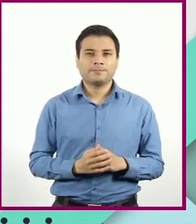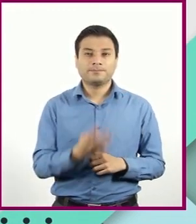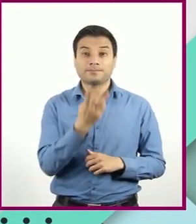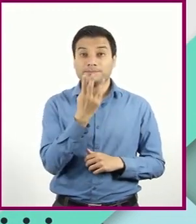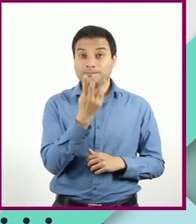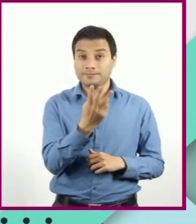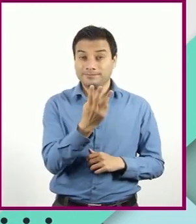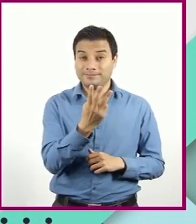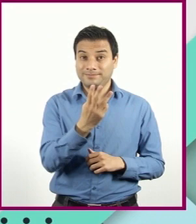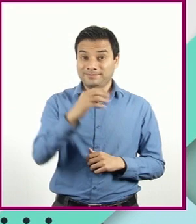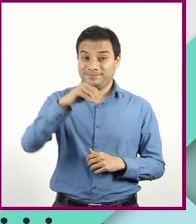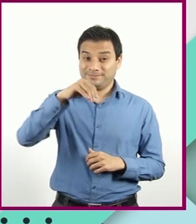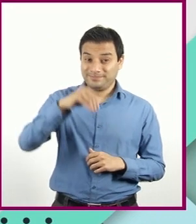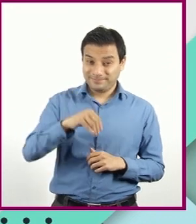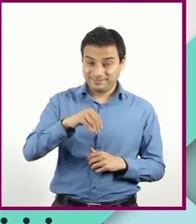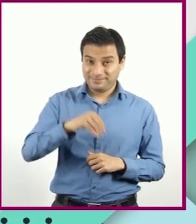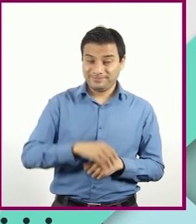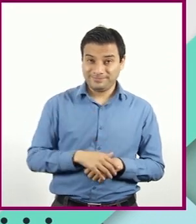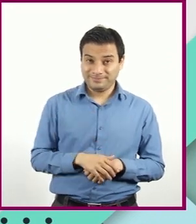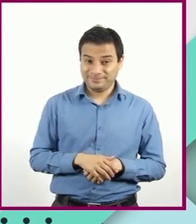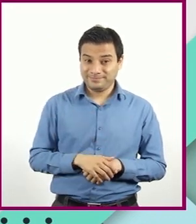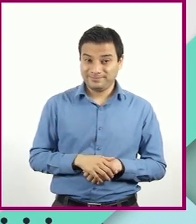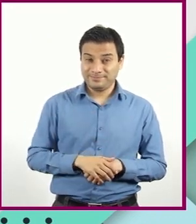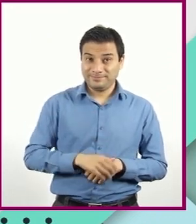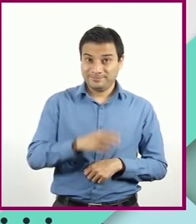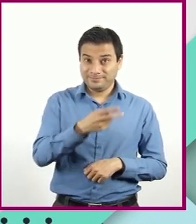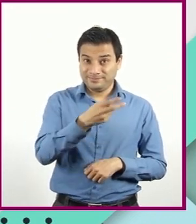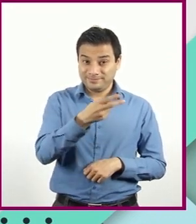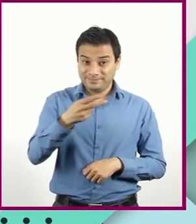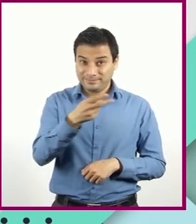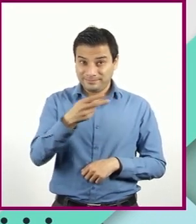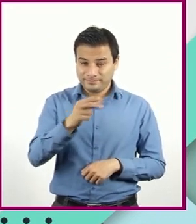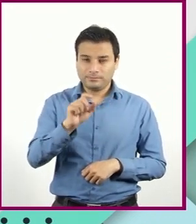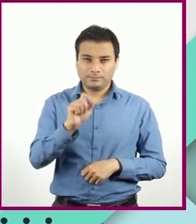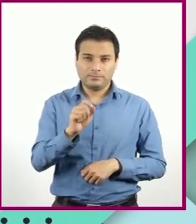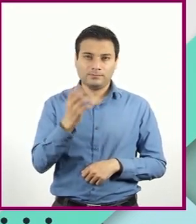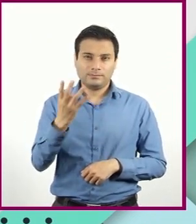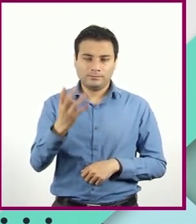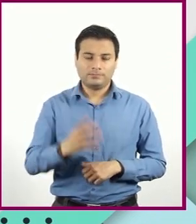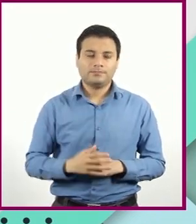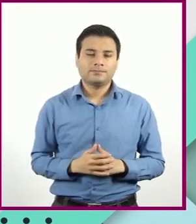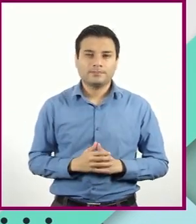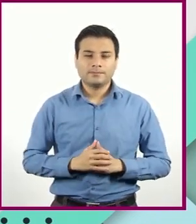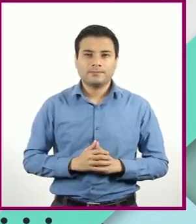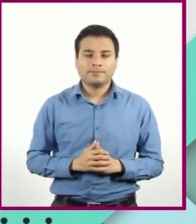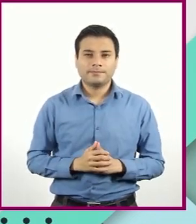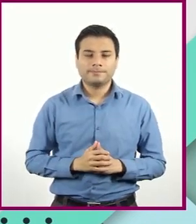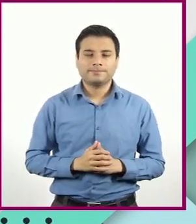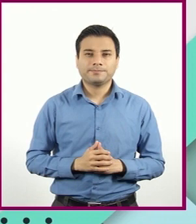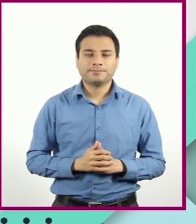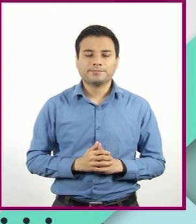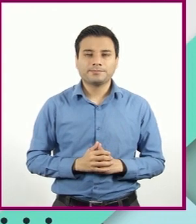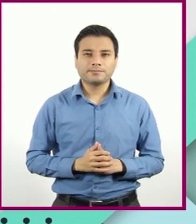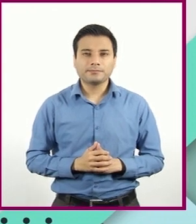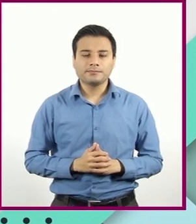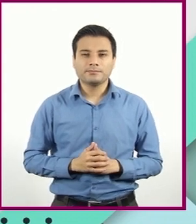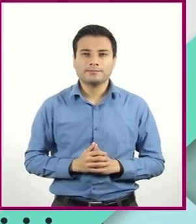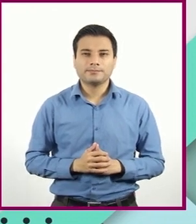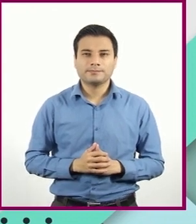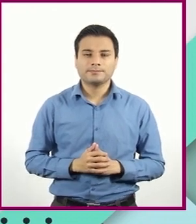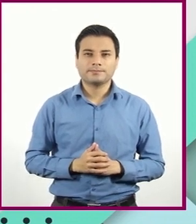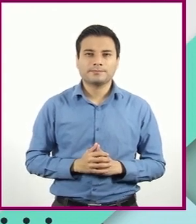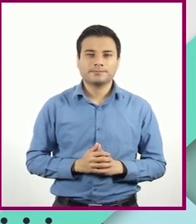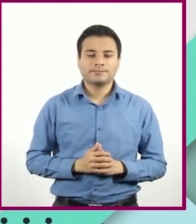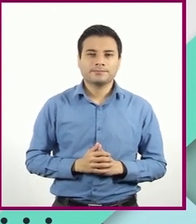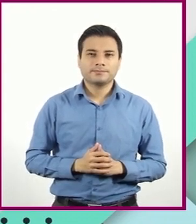como el 4 que está realizando una división en el primer miembro pasa al segundo miembro multiplicando al 6, lo que